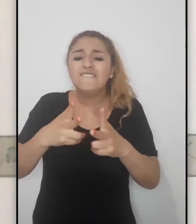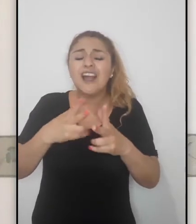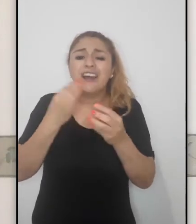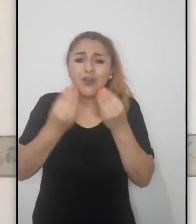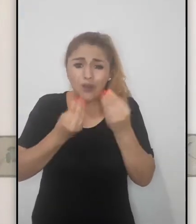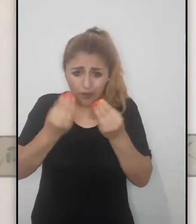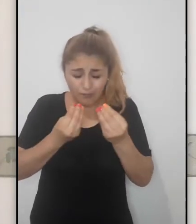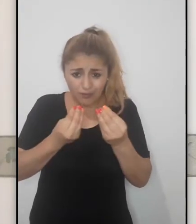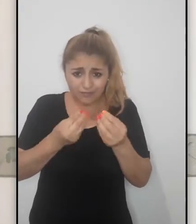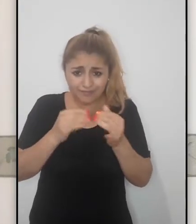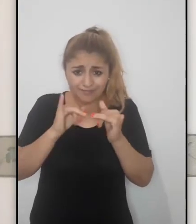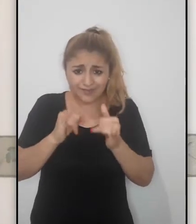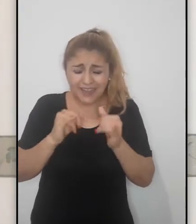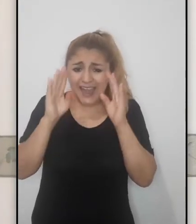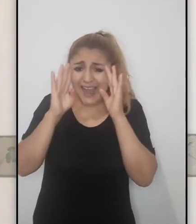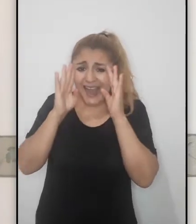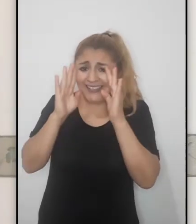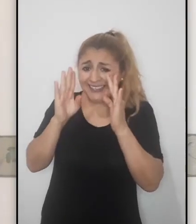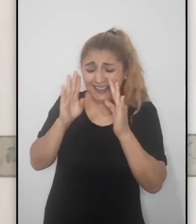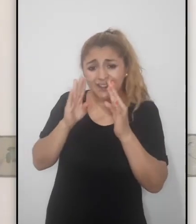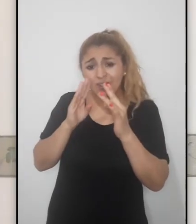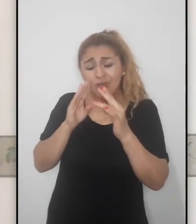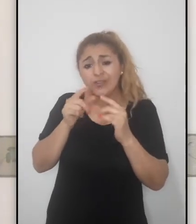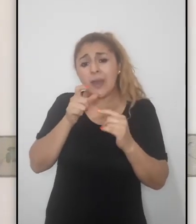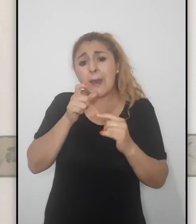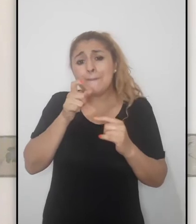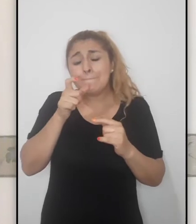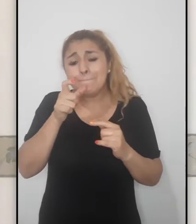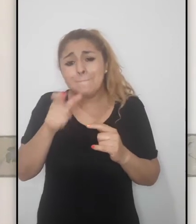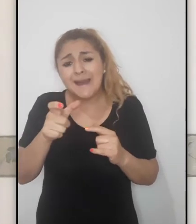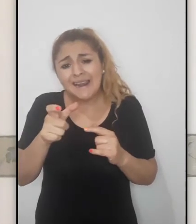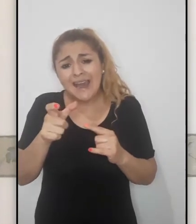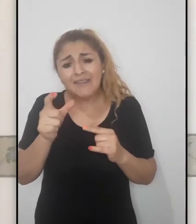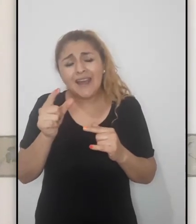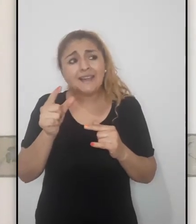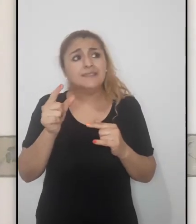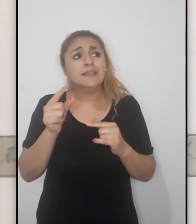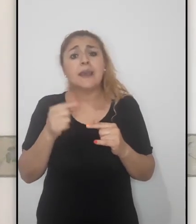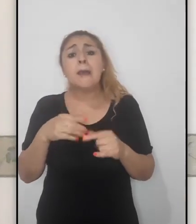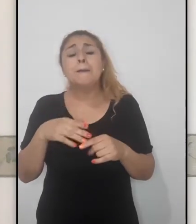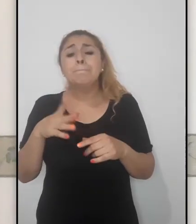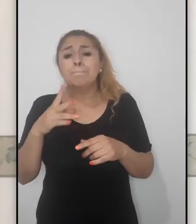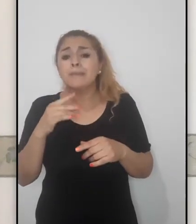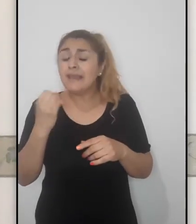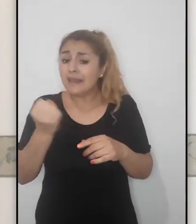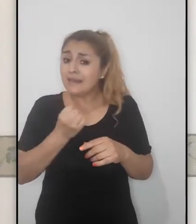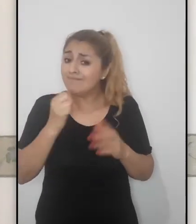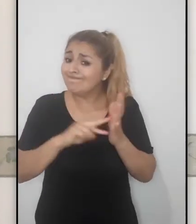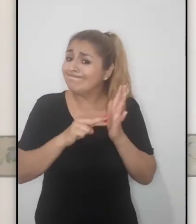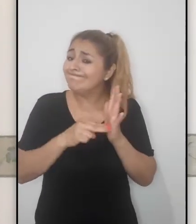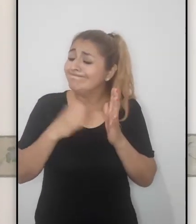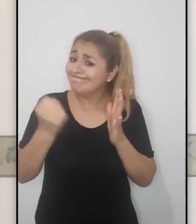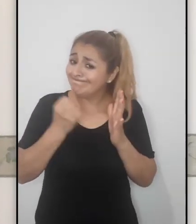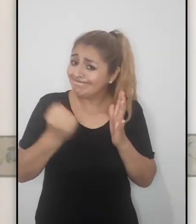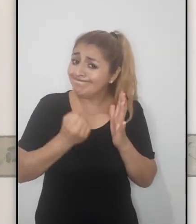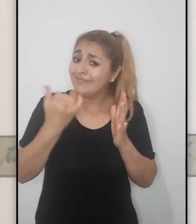en lo que no hay que hacer y ahí está el centro pero pensar en no fallar adiós es poner